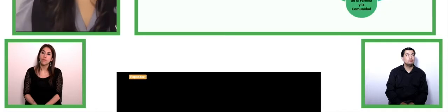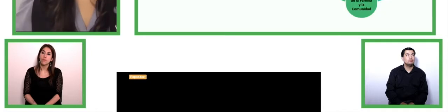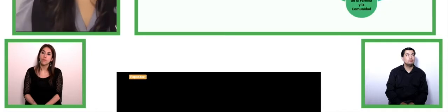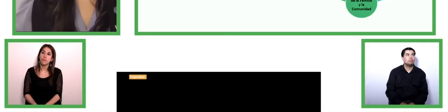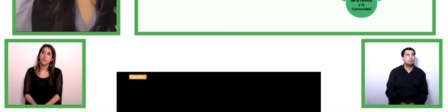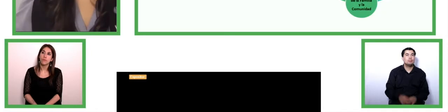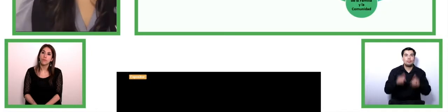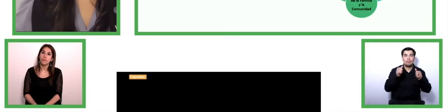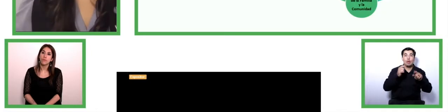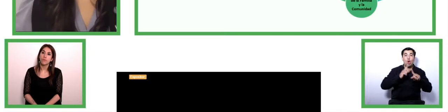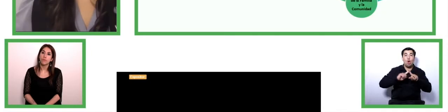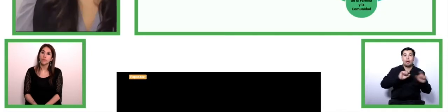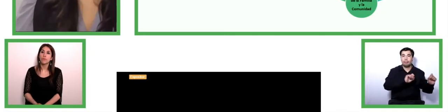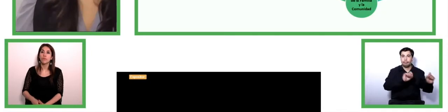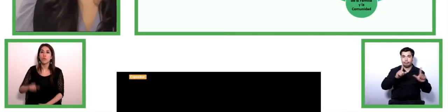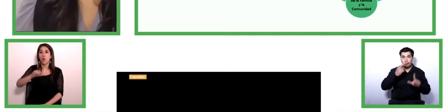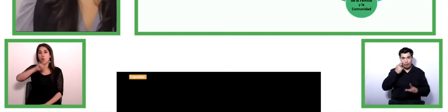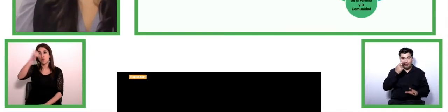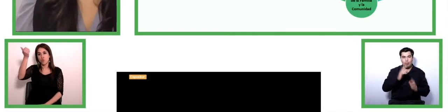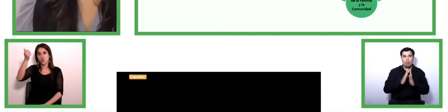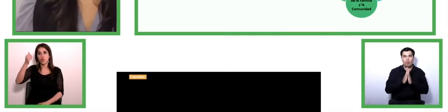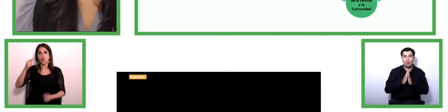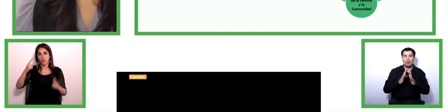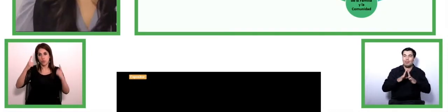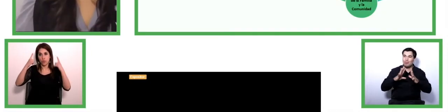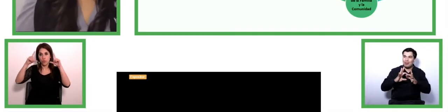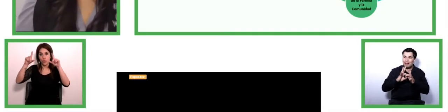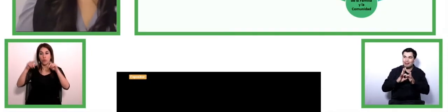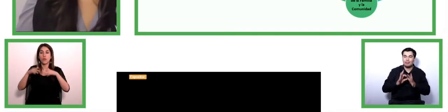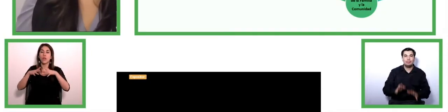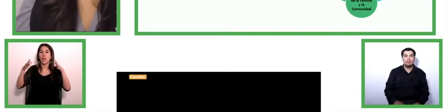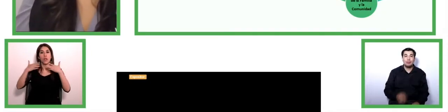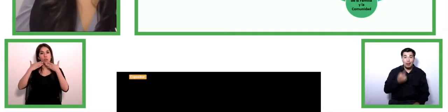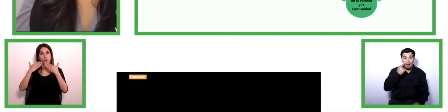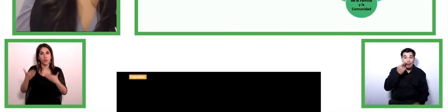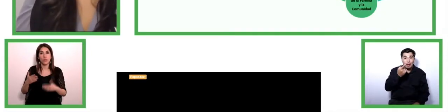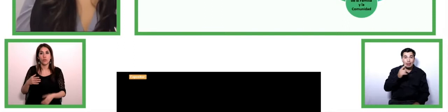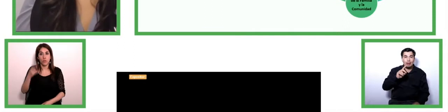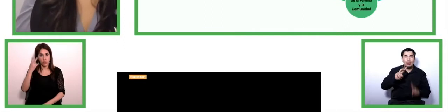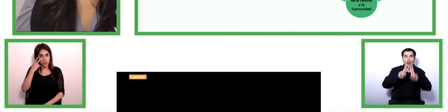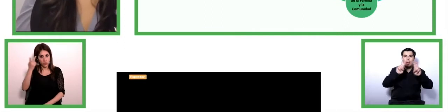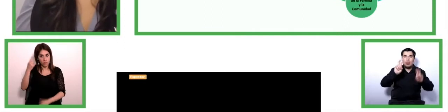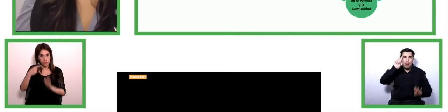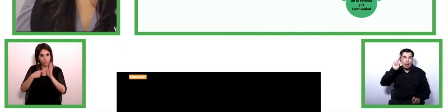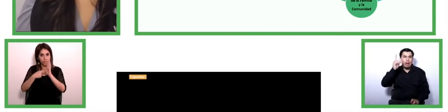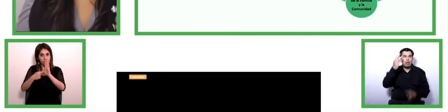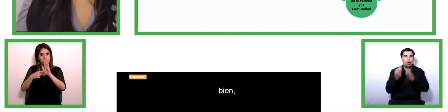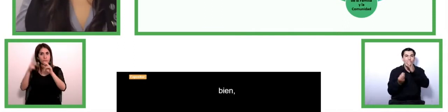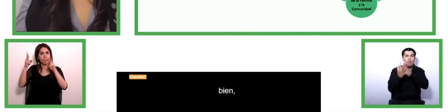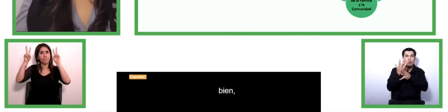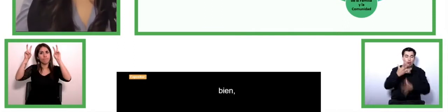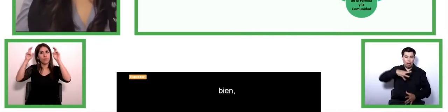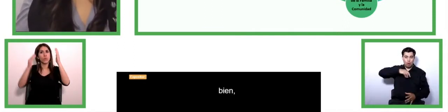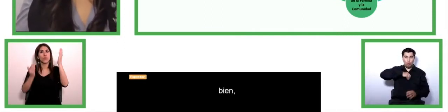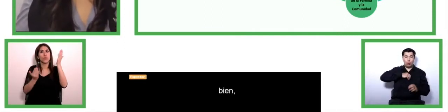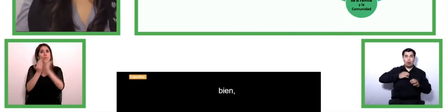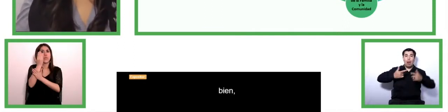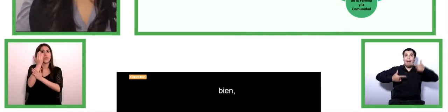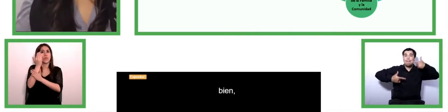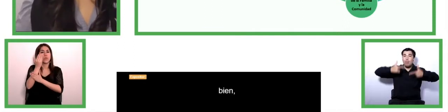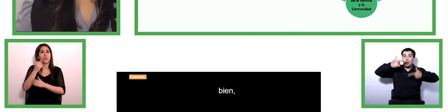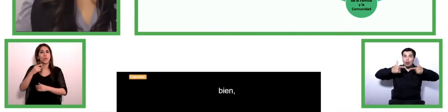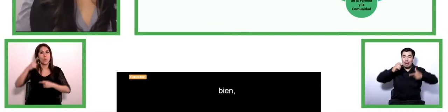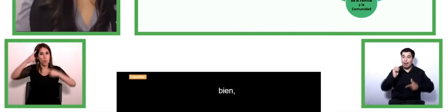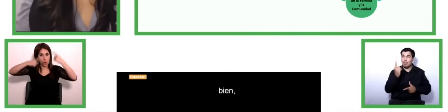Bien, podemos pasar al próximo, por favor. Gracias. Pues parte del aspecto innovador de nuestra política